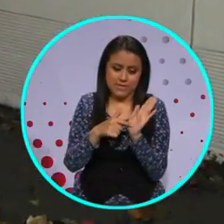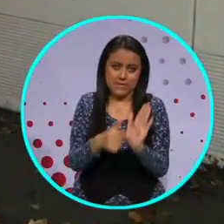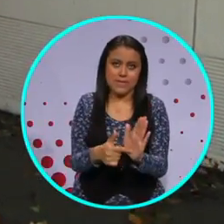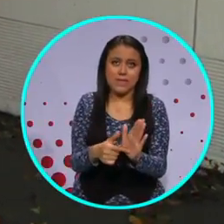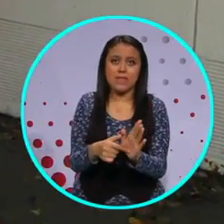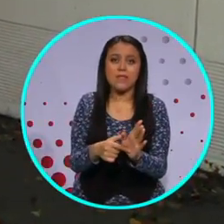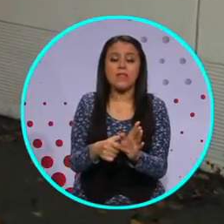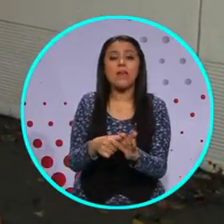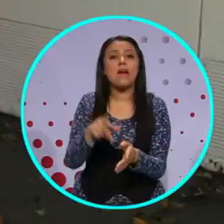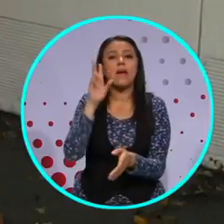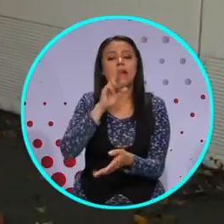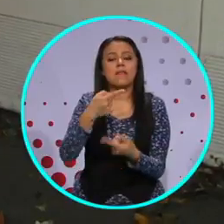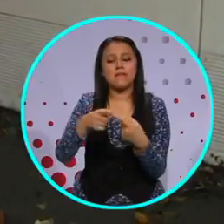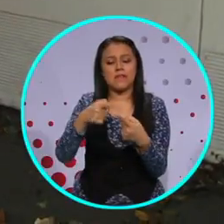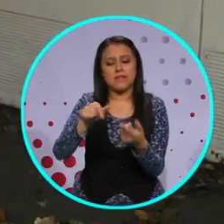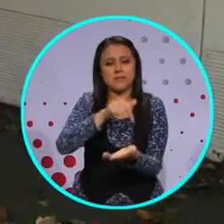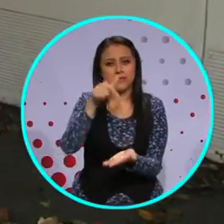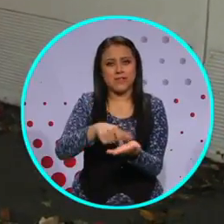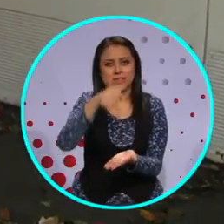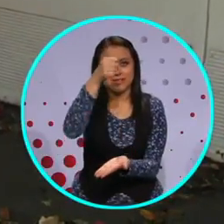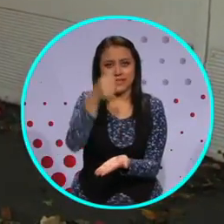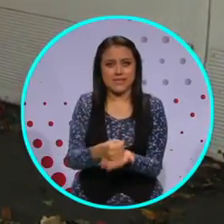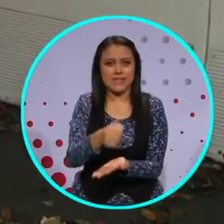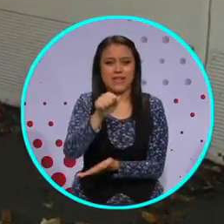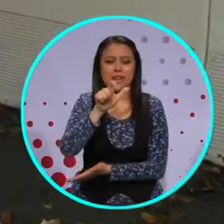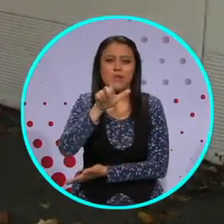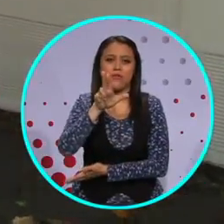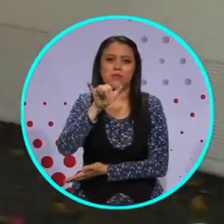etcétera seguir reportando